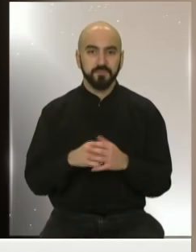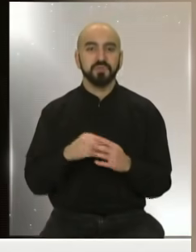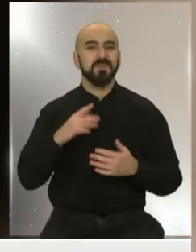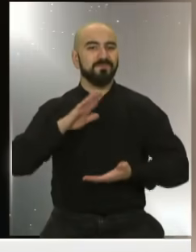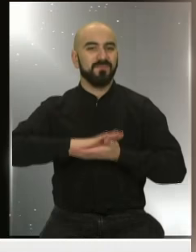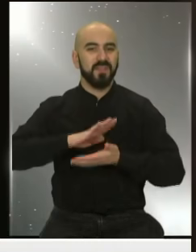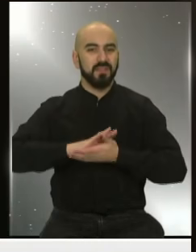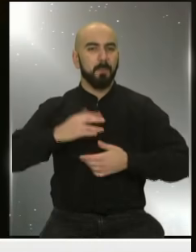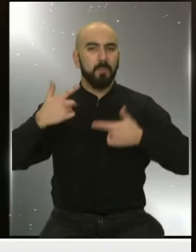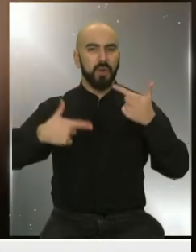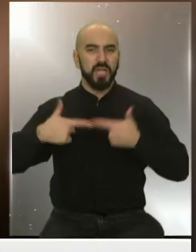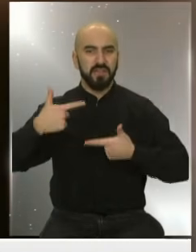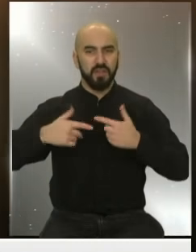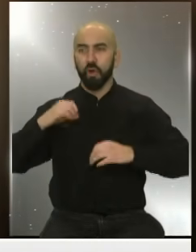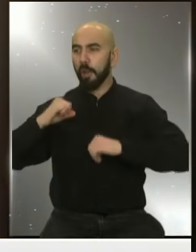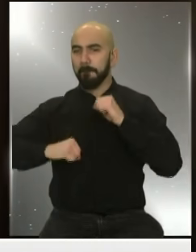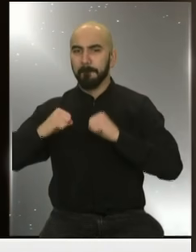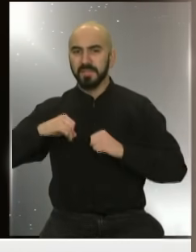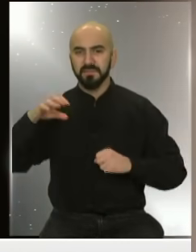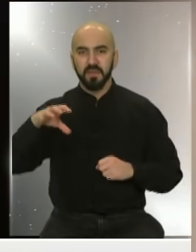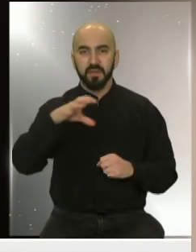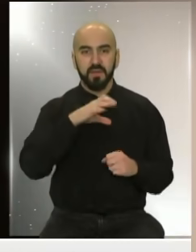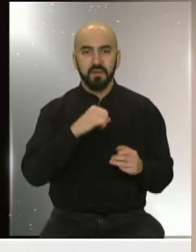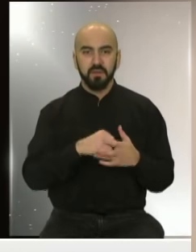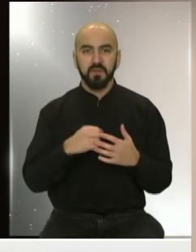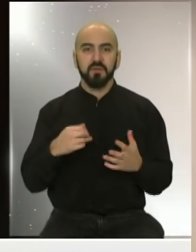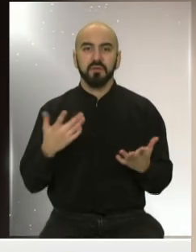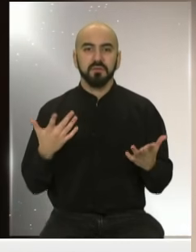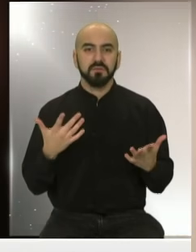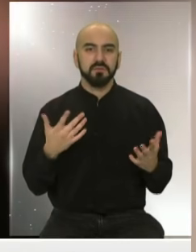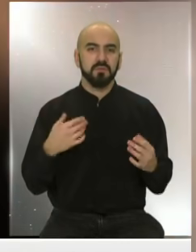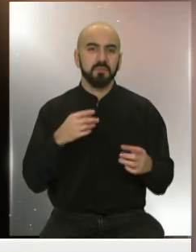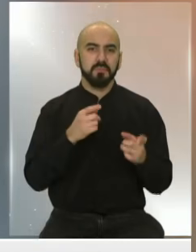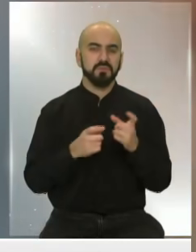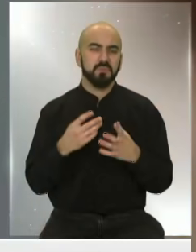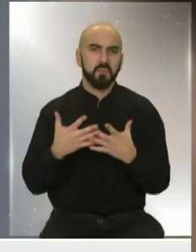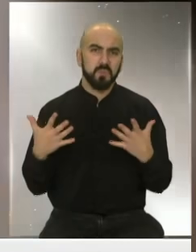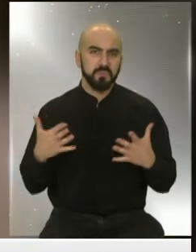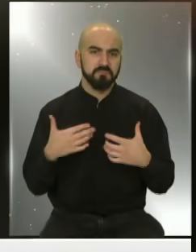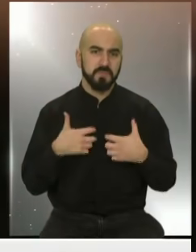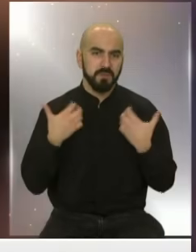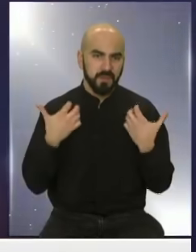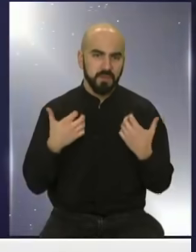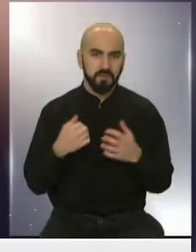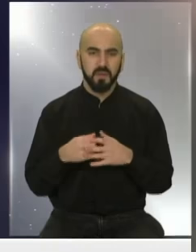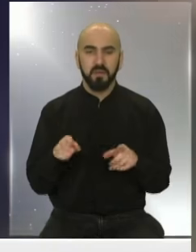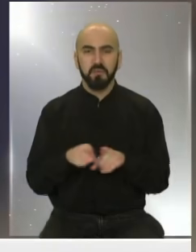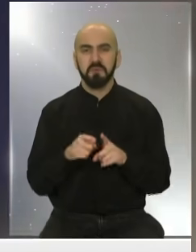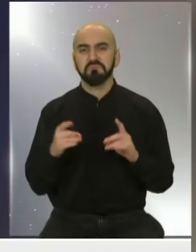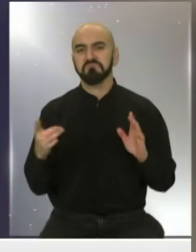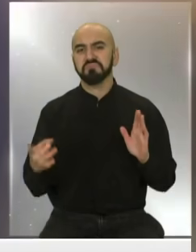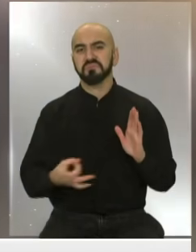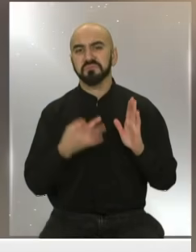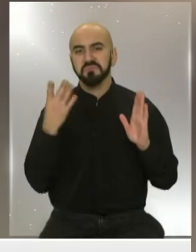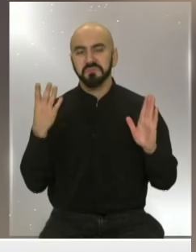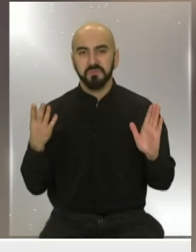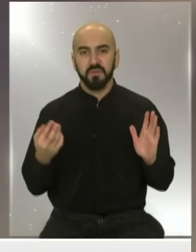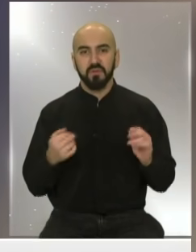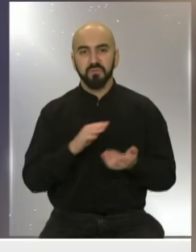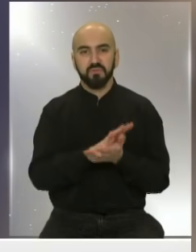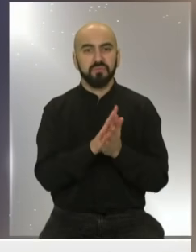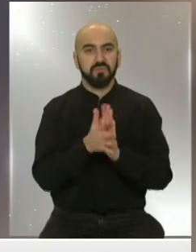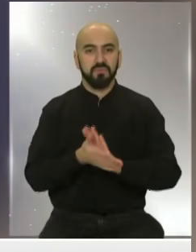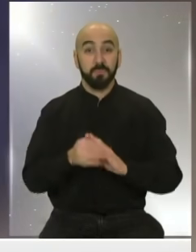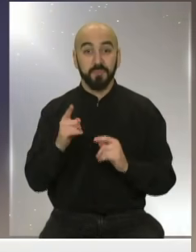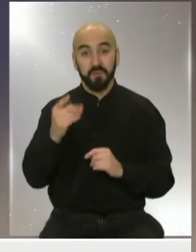empresarios en plena pandemia generó mucha indignación, violando toda norma de aislamiento. Un conocido miembro de la comunidad gitana